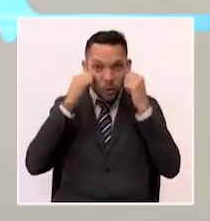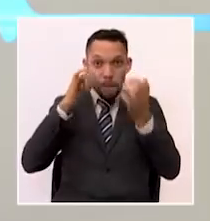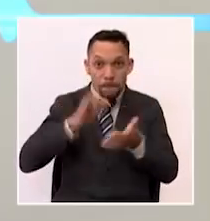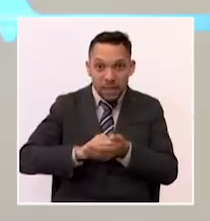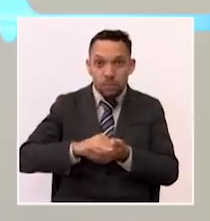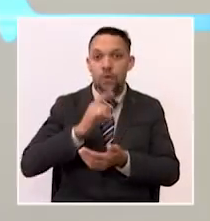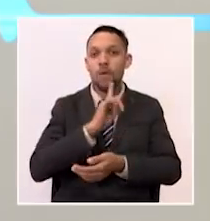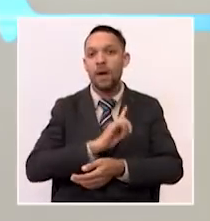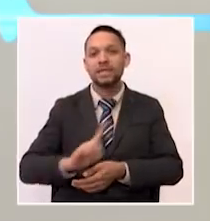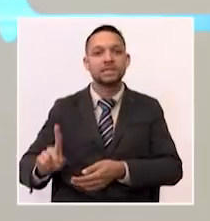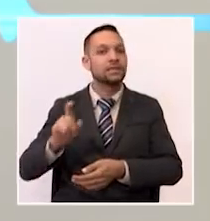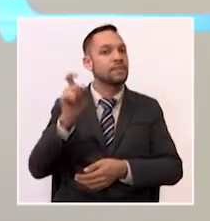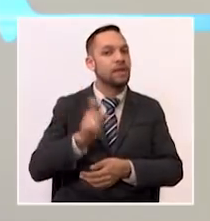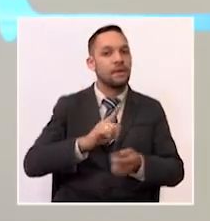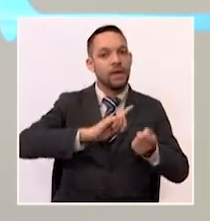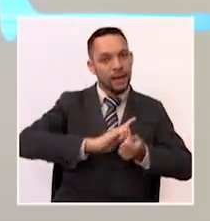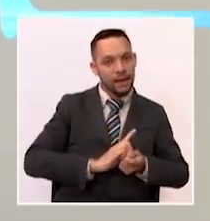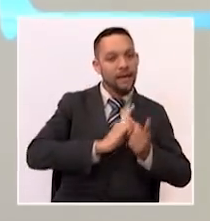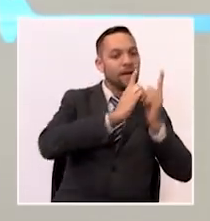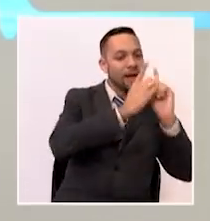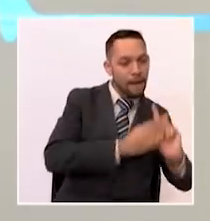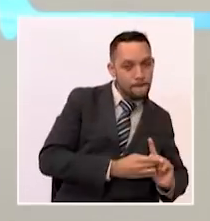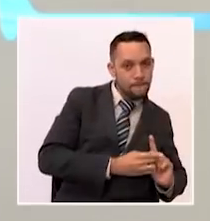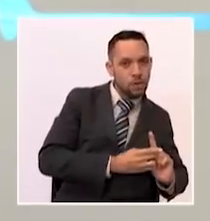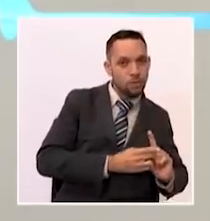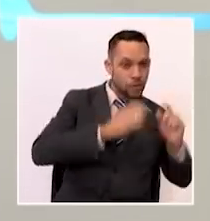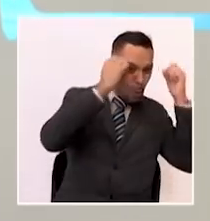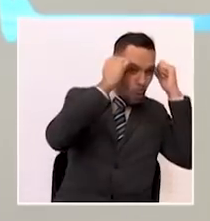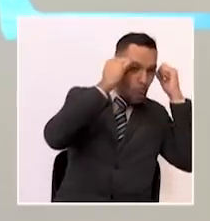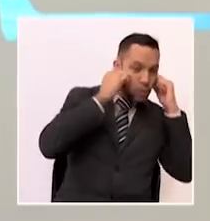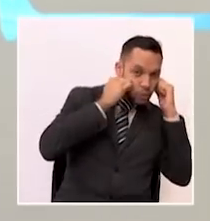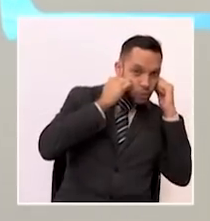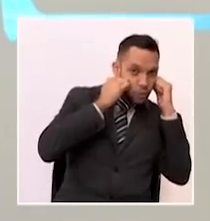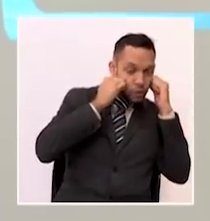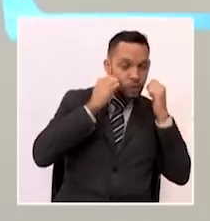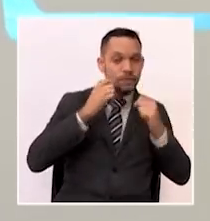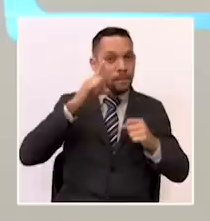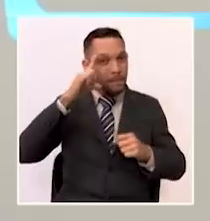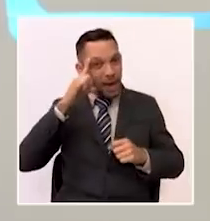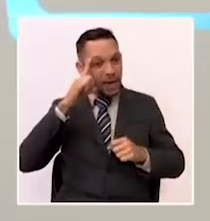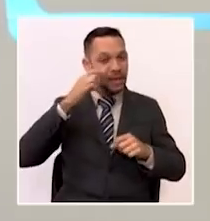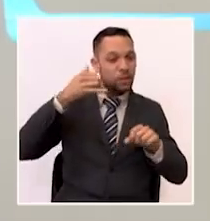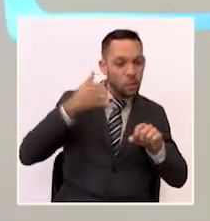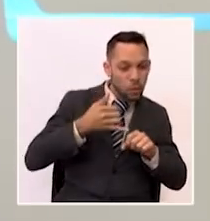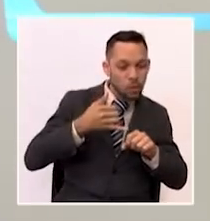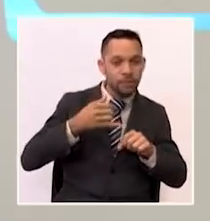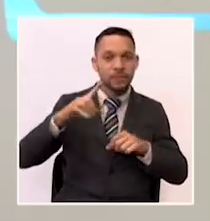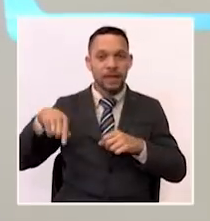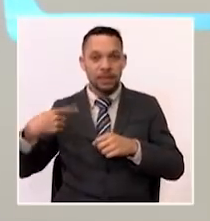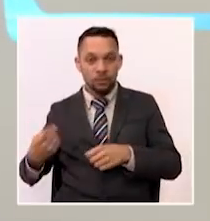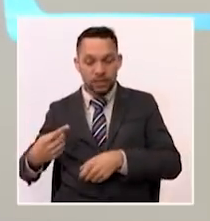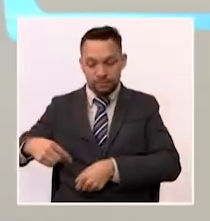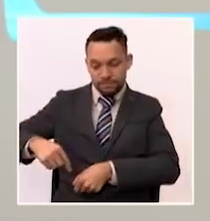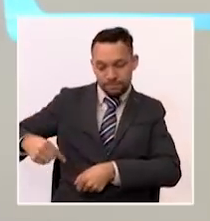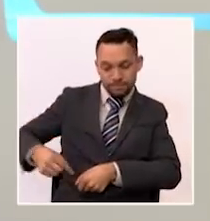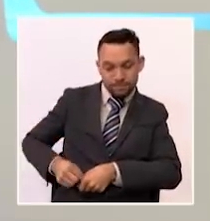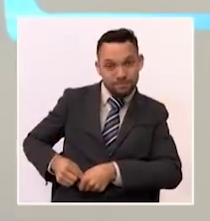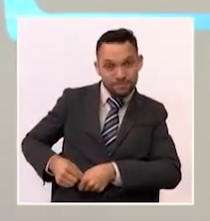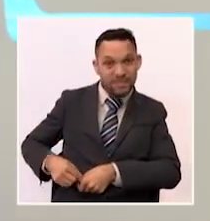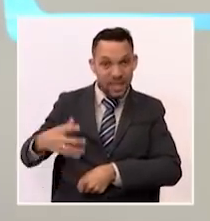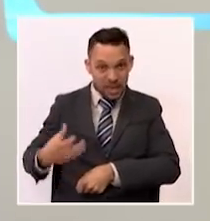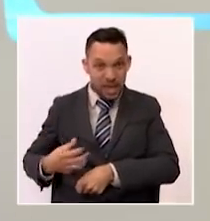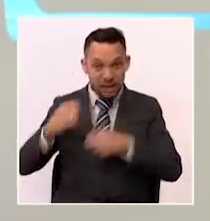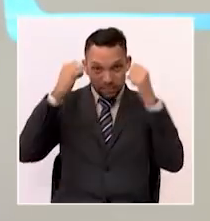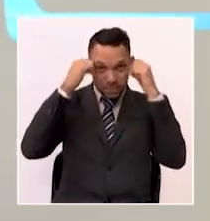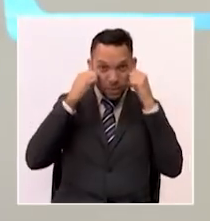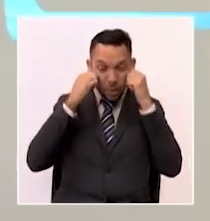proliferan en la vagina. También en este tipo de pacientes lo que hacemos son limpiezas una vez a la semana, cada 15 días, con isodine óvulos,